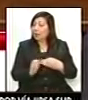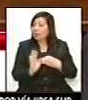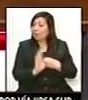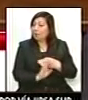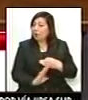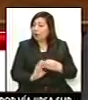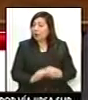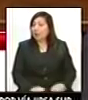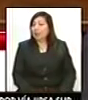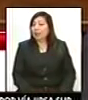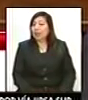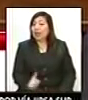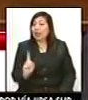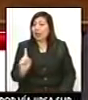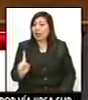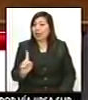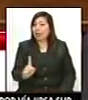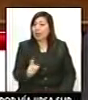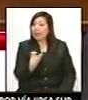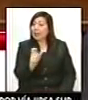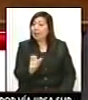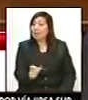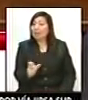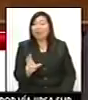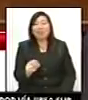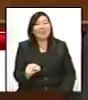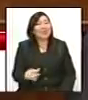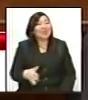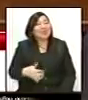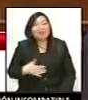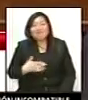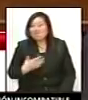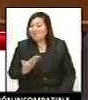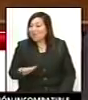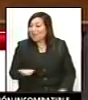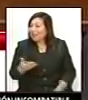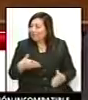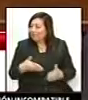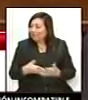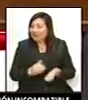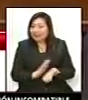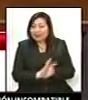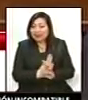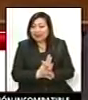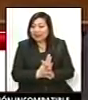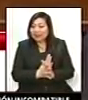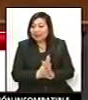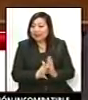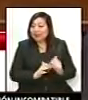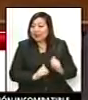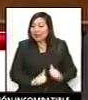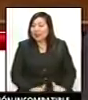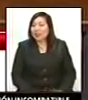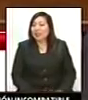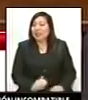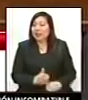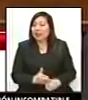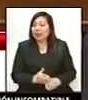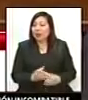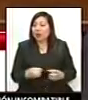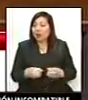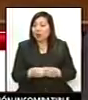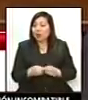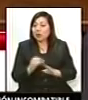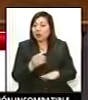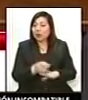protección que tiene cada funcionario, ya no se puede tampoco interponer ningún tipo de acción a través de la Subcomisión